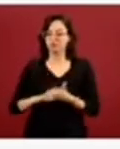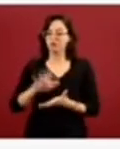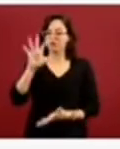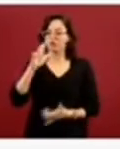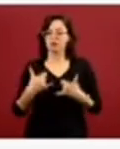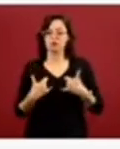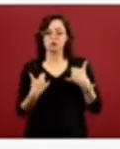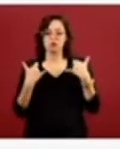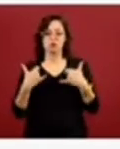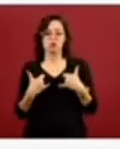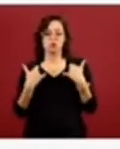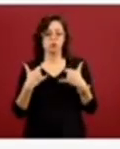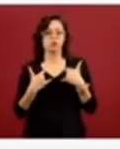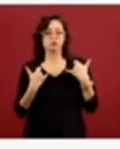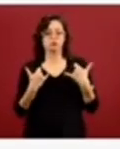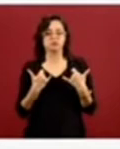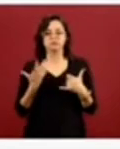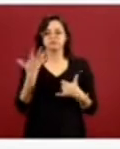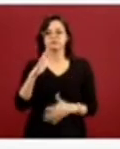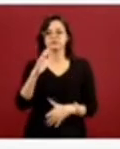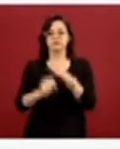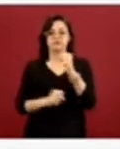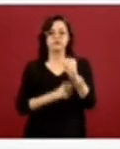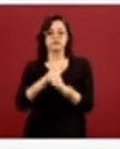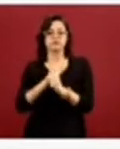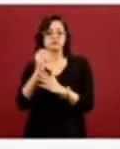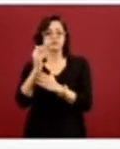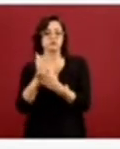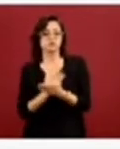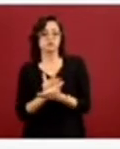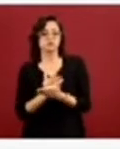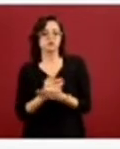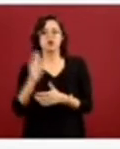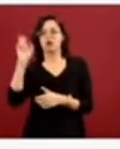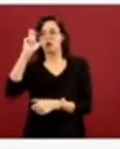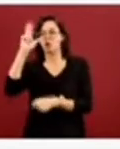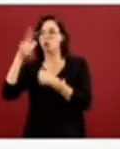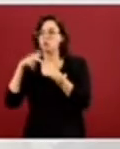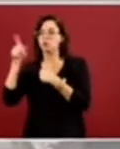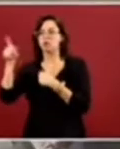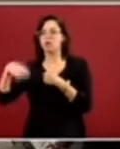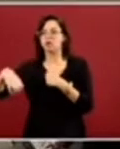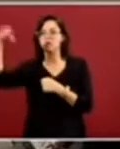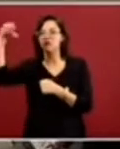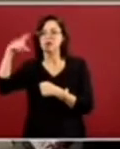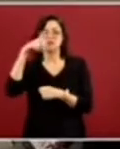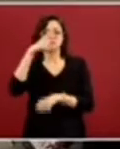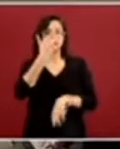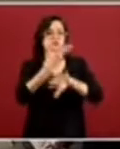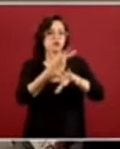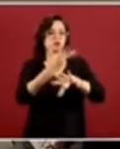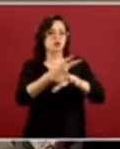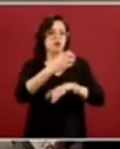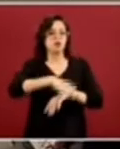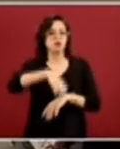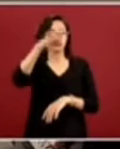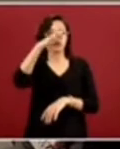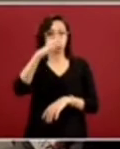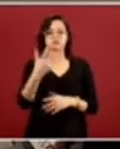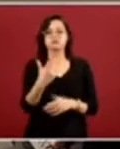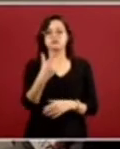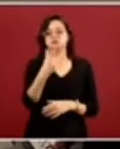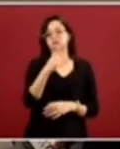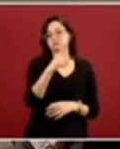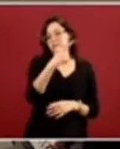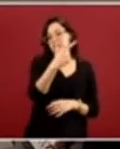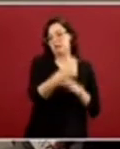10 años menos en promedio que los países europeos o que Estados Unidos. Tenemos una diferencia de 7